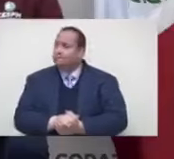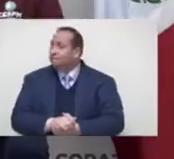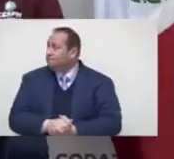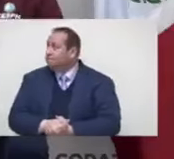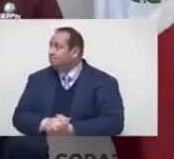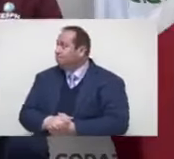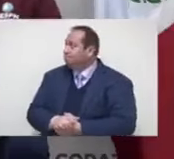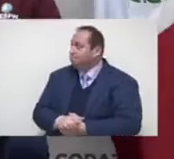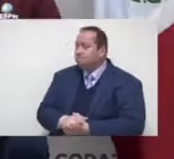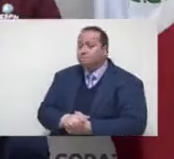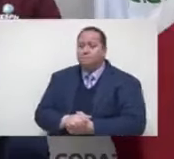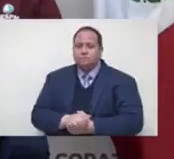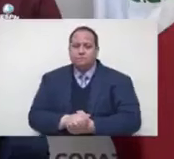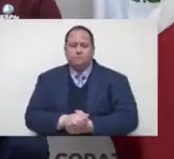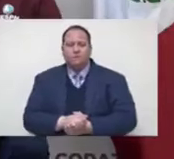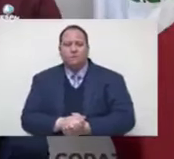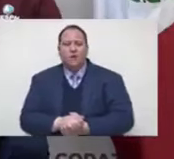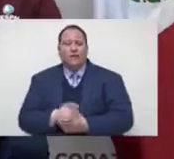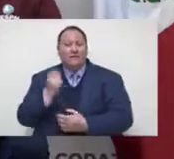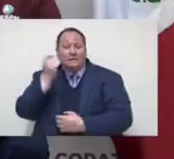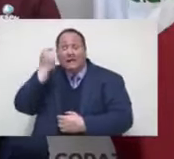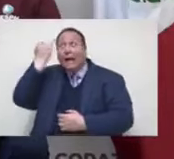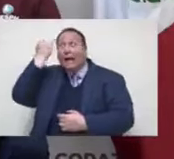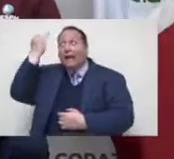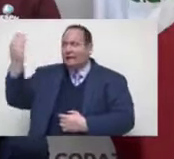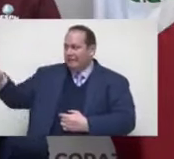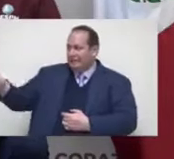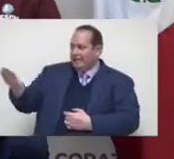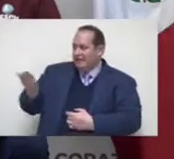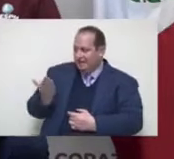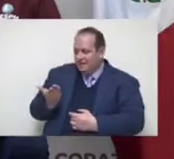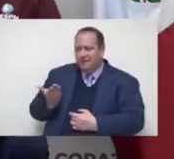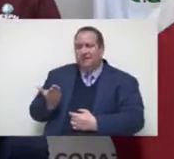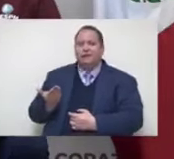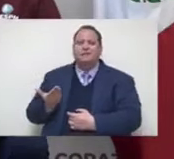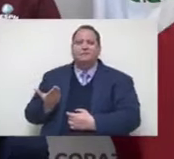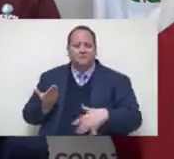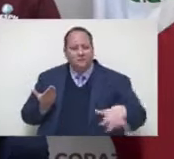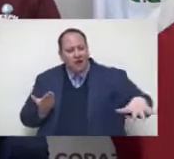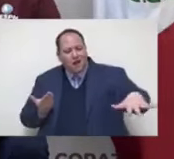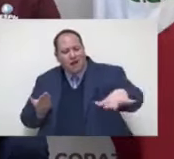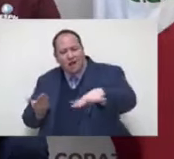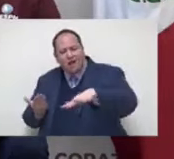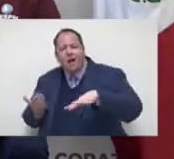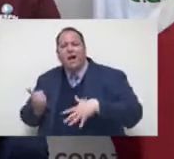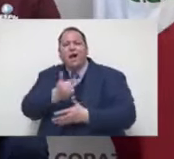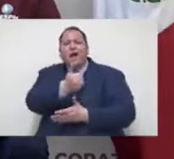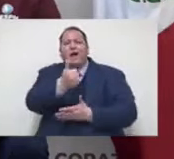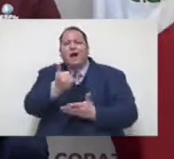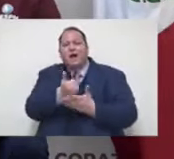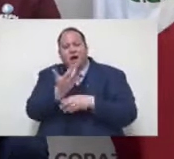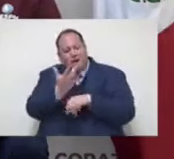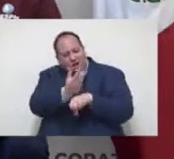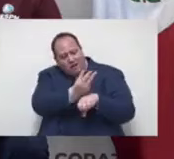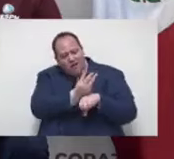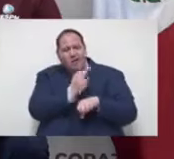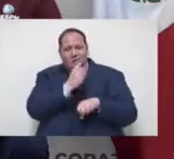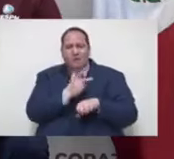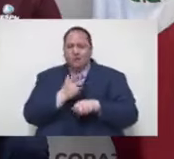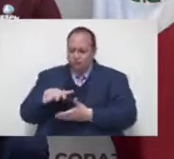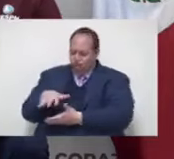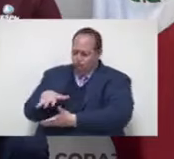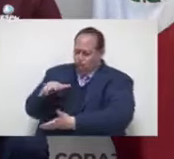mira, todo nació de una solicitud de seguir vistiendo el centro de la ciudad, una solicitud de parte del